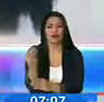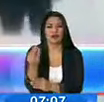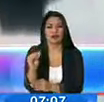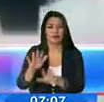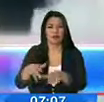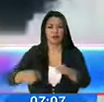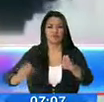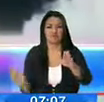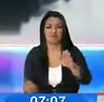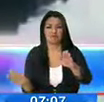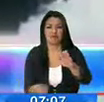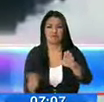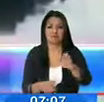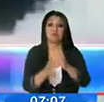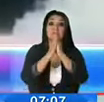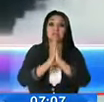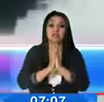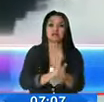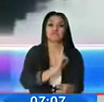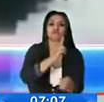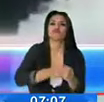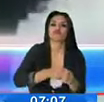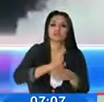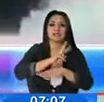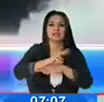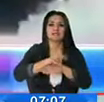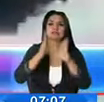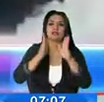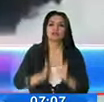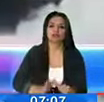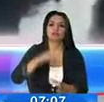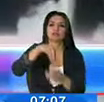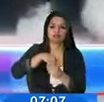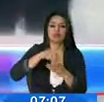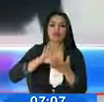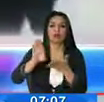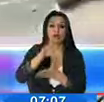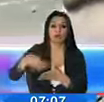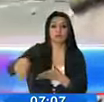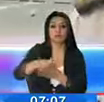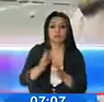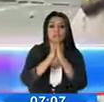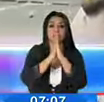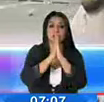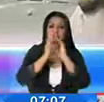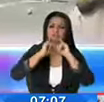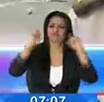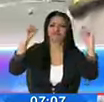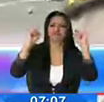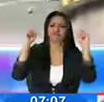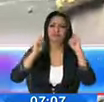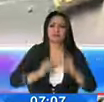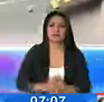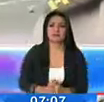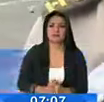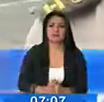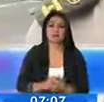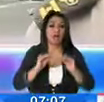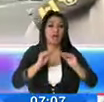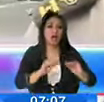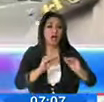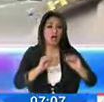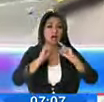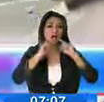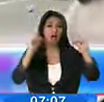alumnos, se reintegre a su cargo como inspector dentro de la institución. Y hemos concientizado en ellos que esta no es la forma